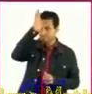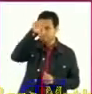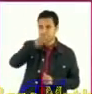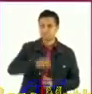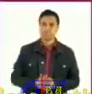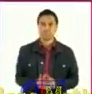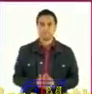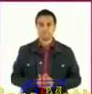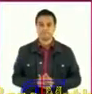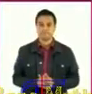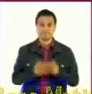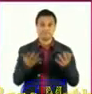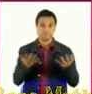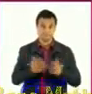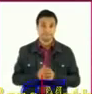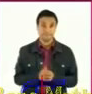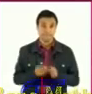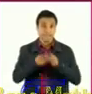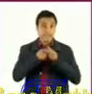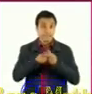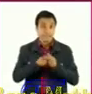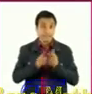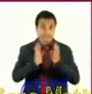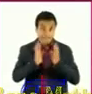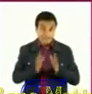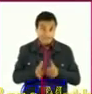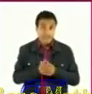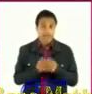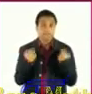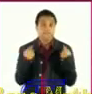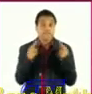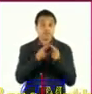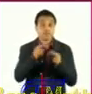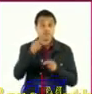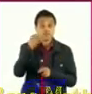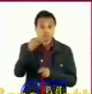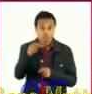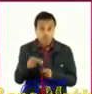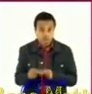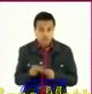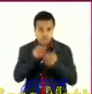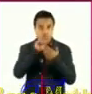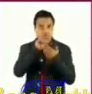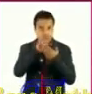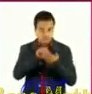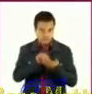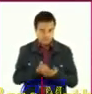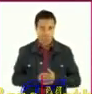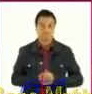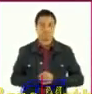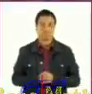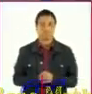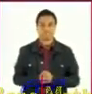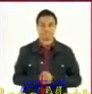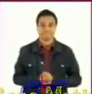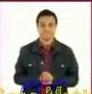planteas. Entonces pongamos manos a la obra e incluyamos los nombres de las y los responsables de las acciones o